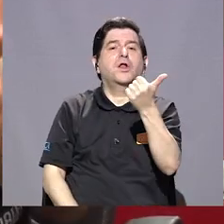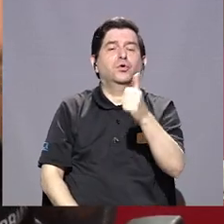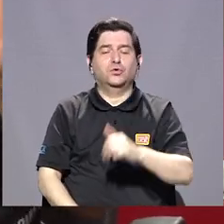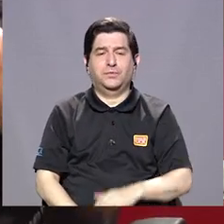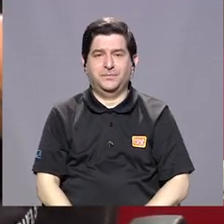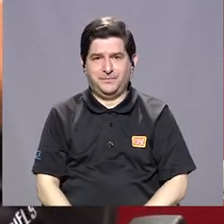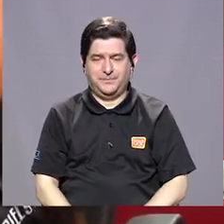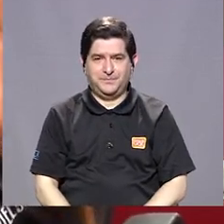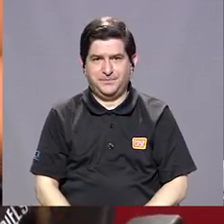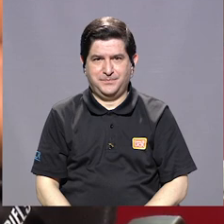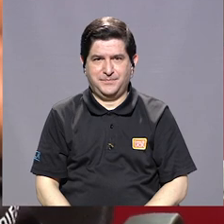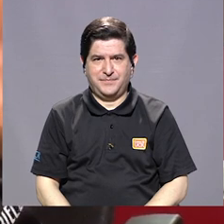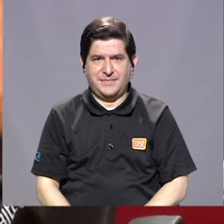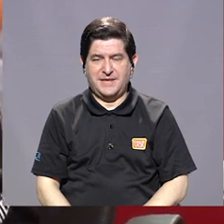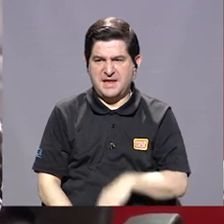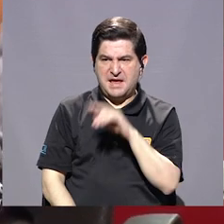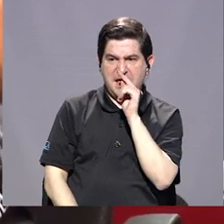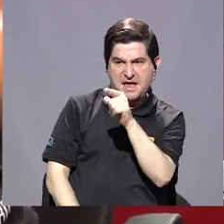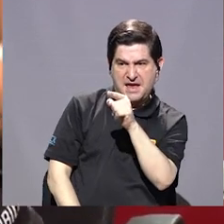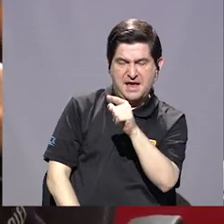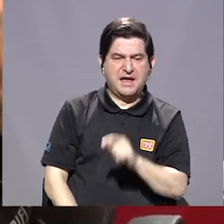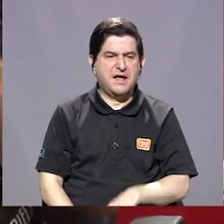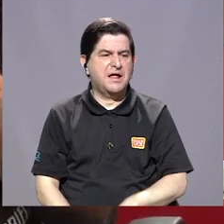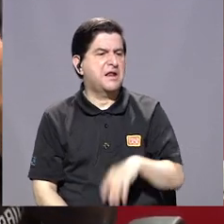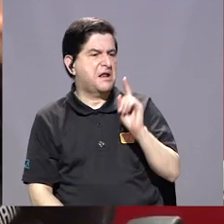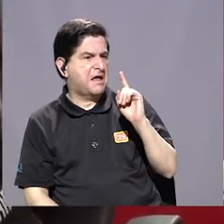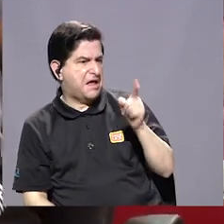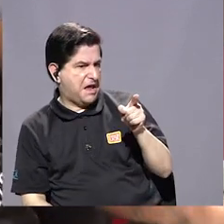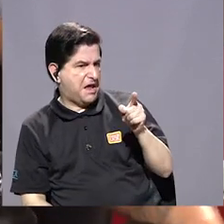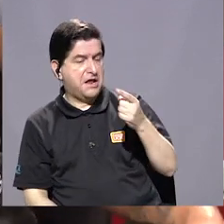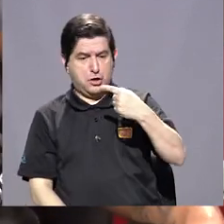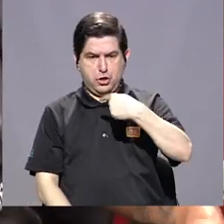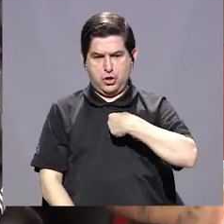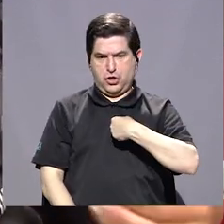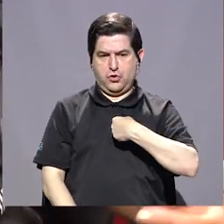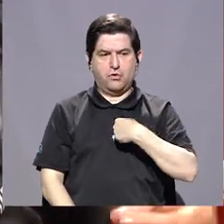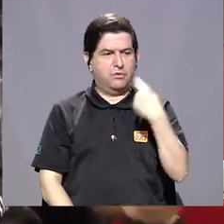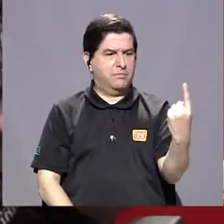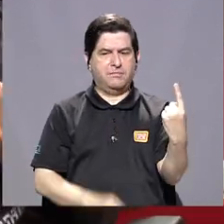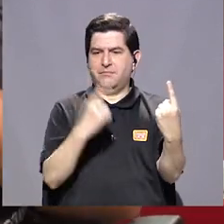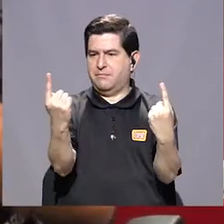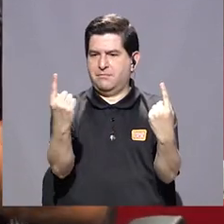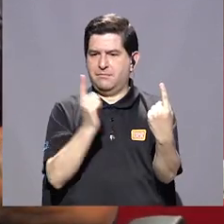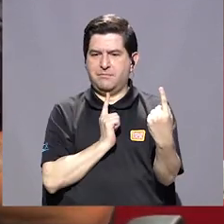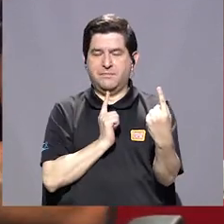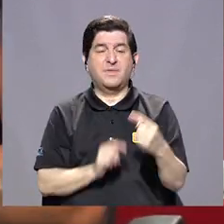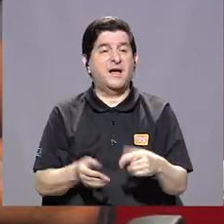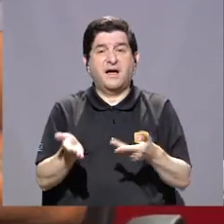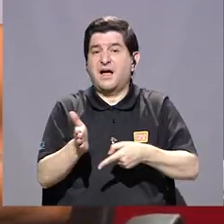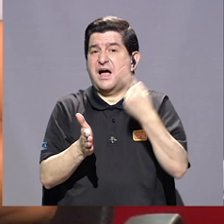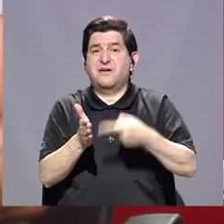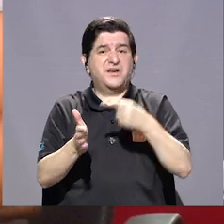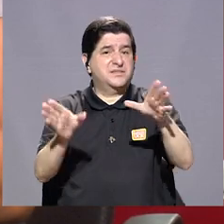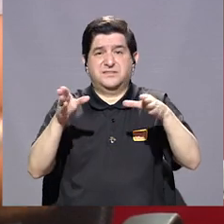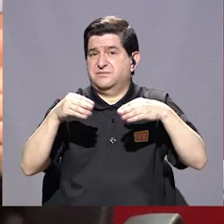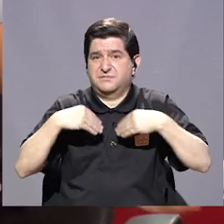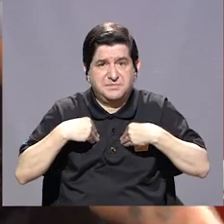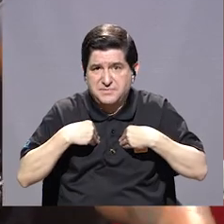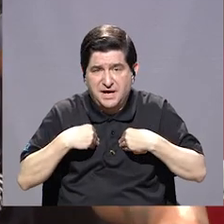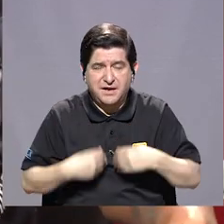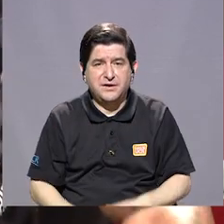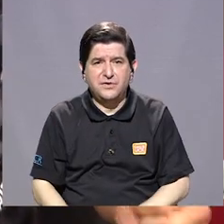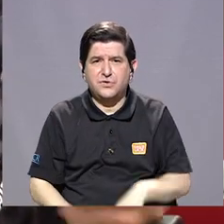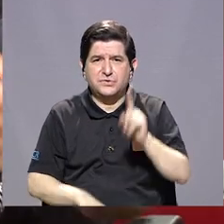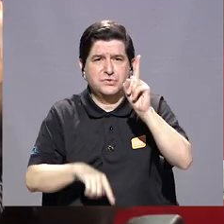digamos, por lo quién es este y por quién es el otro y por lo que soy yo. No nos aceptamos, no logramos llegar a un